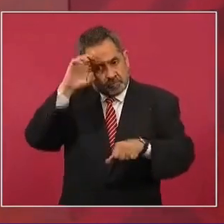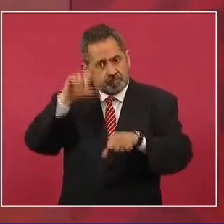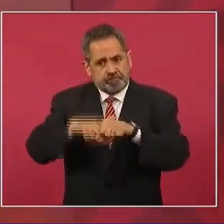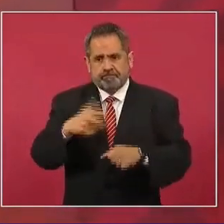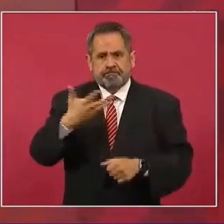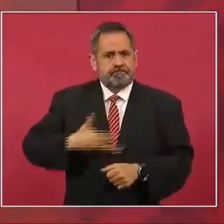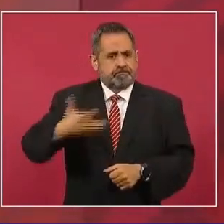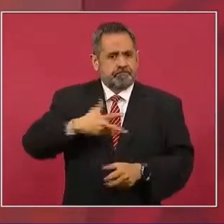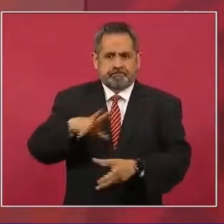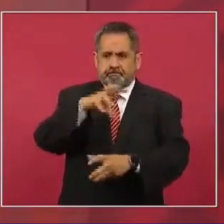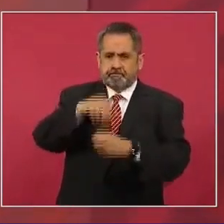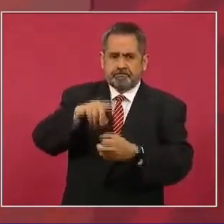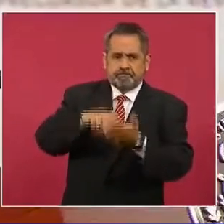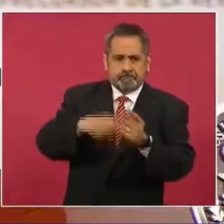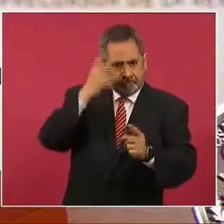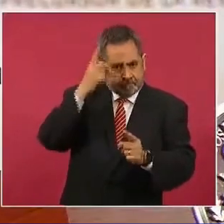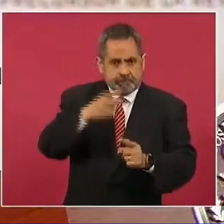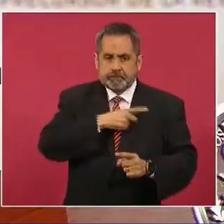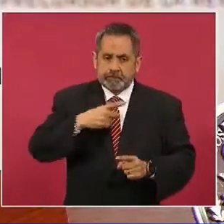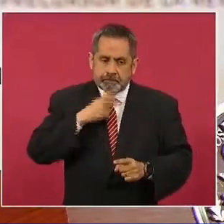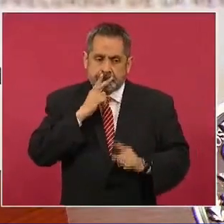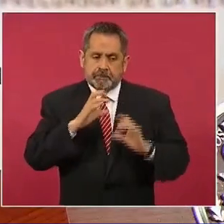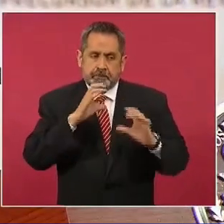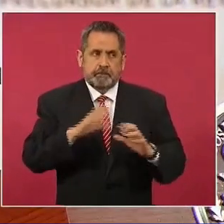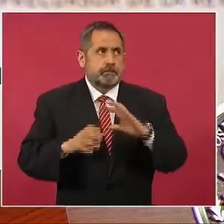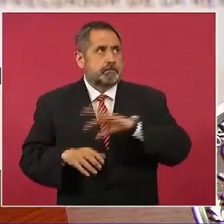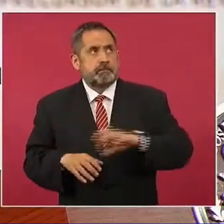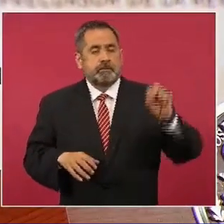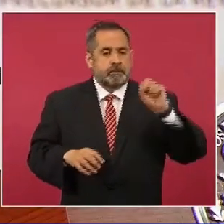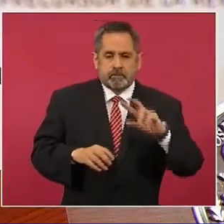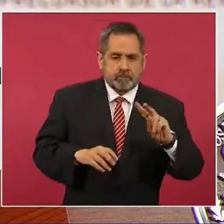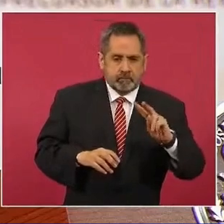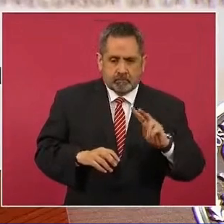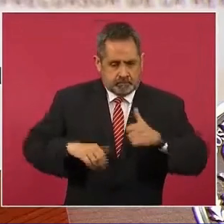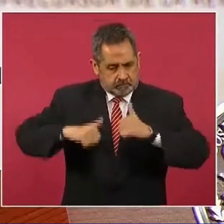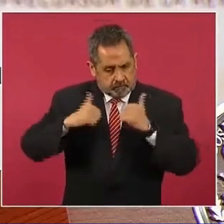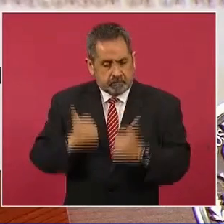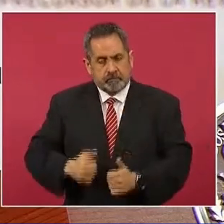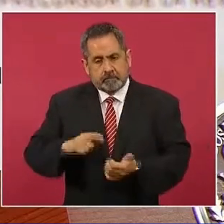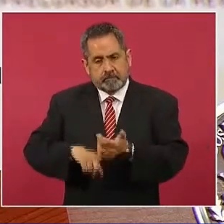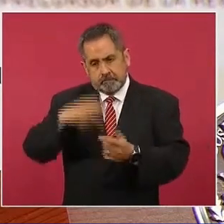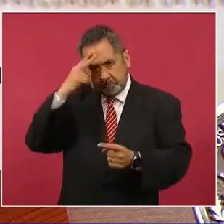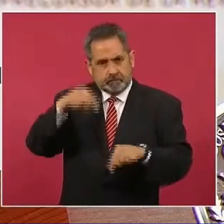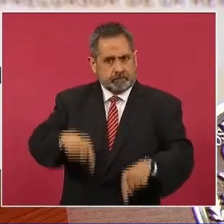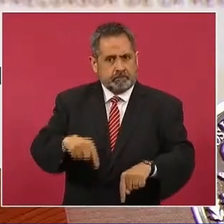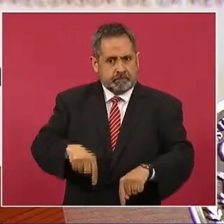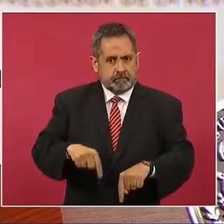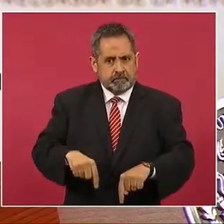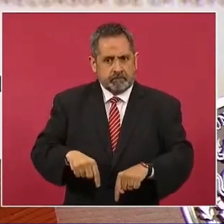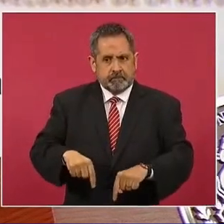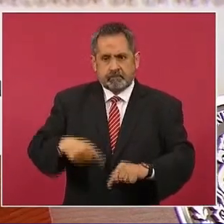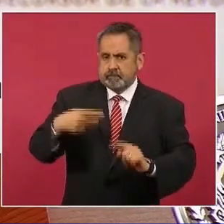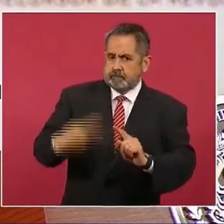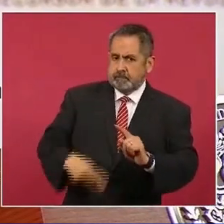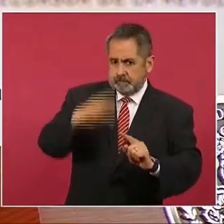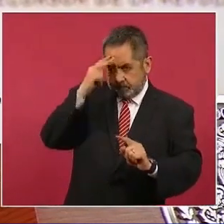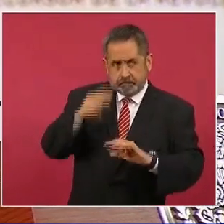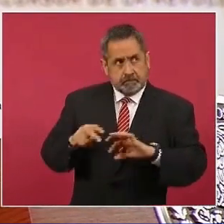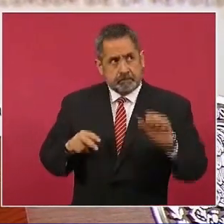que tenemos también que cuidar, que no salga del país, que se quede en